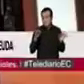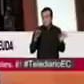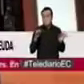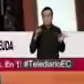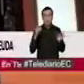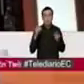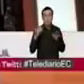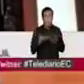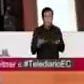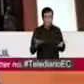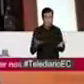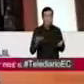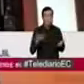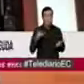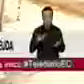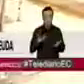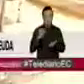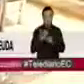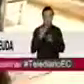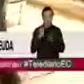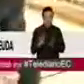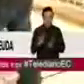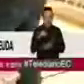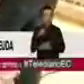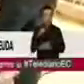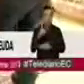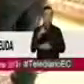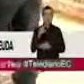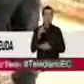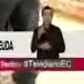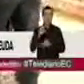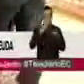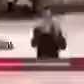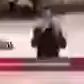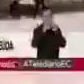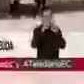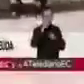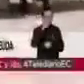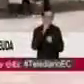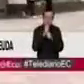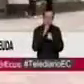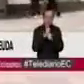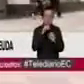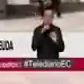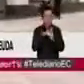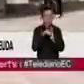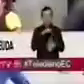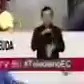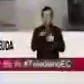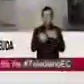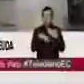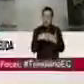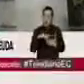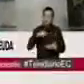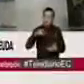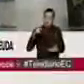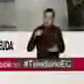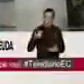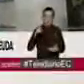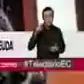Para Abelardo Pachano, analista económico, tanto el Estado, empresarios, trabajadores y también actores como la banca deben buscar el